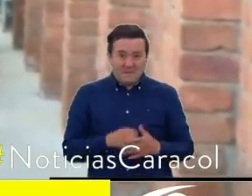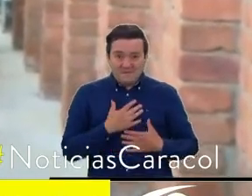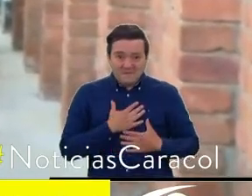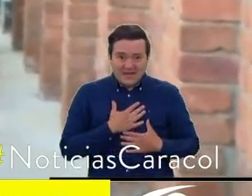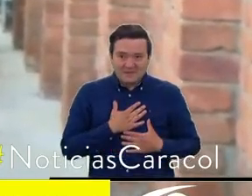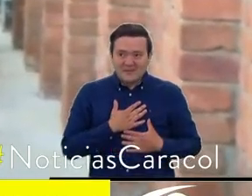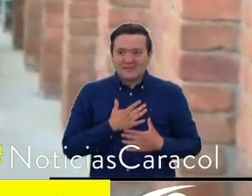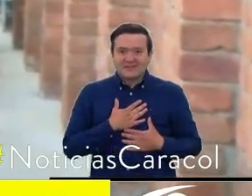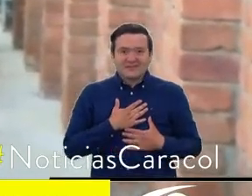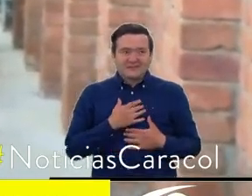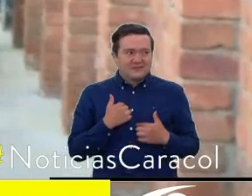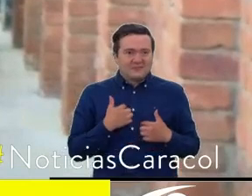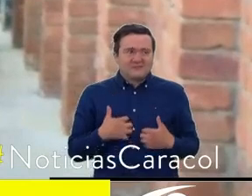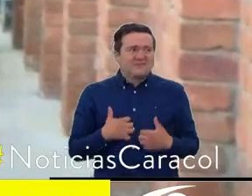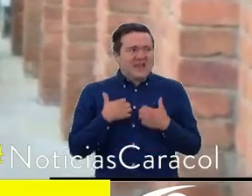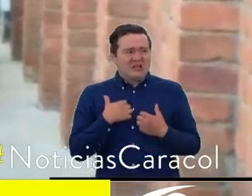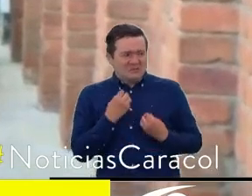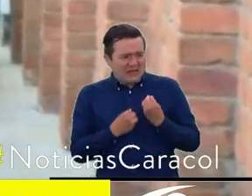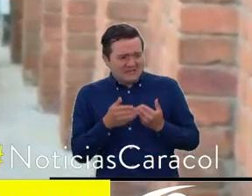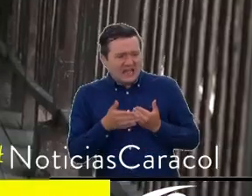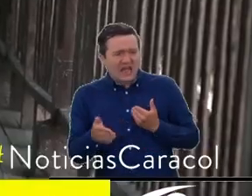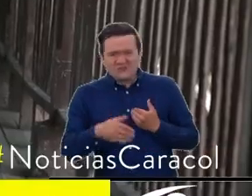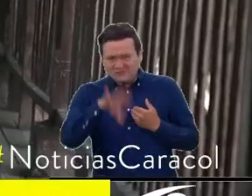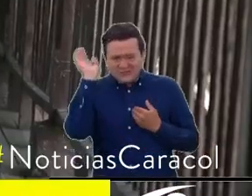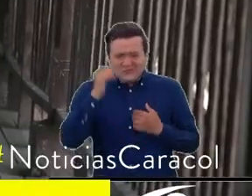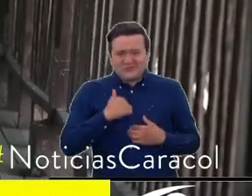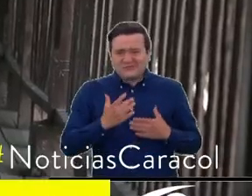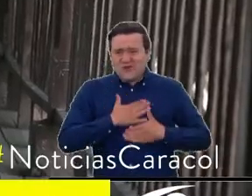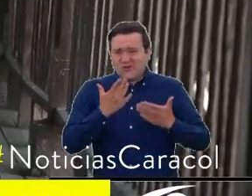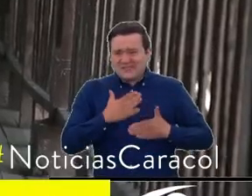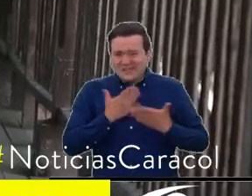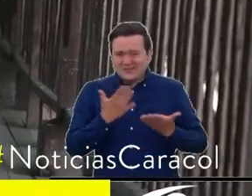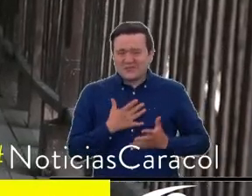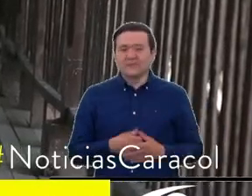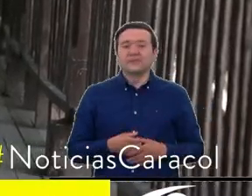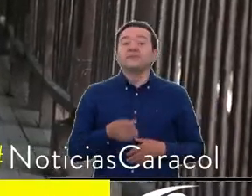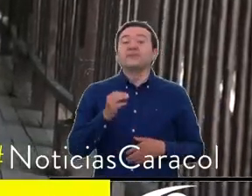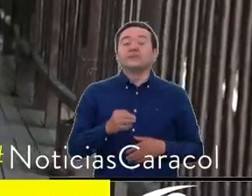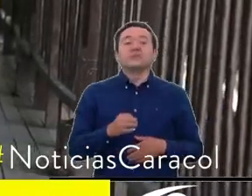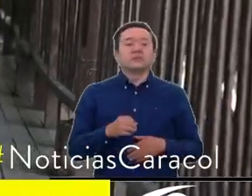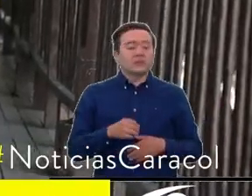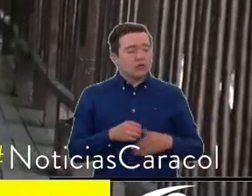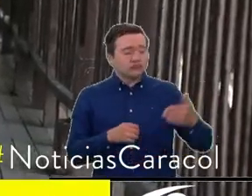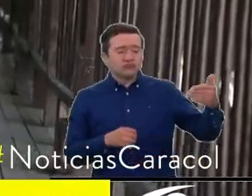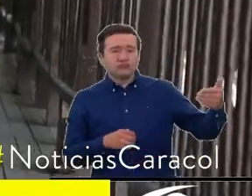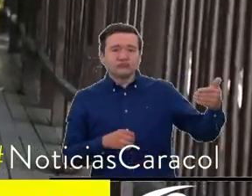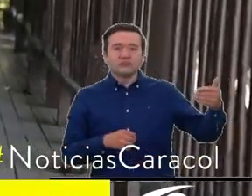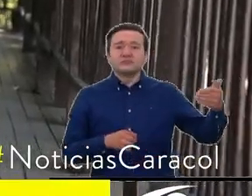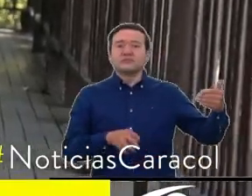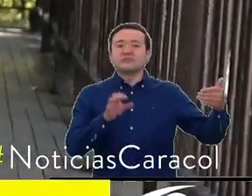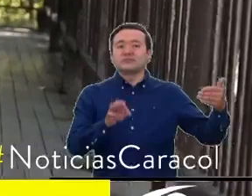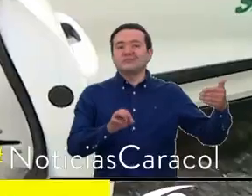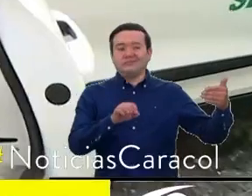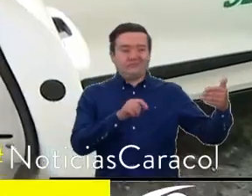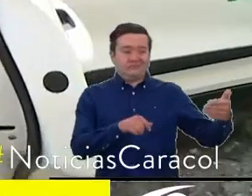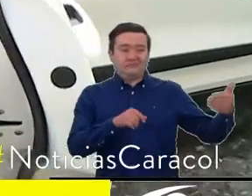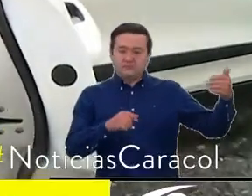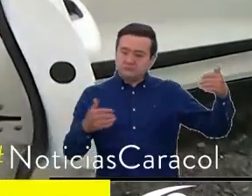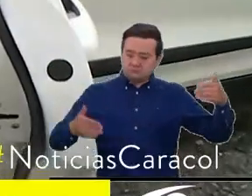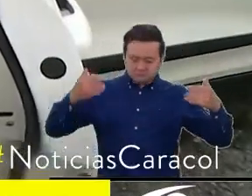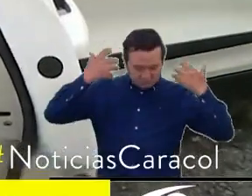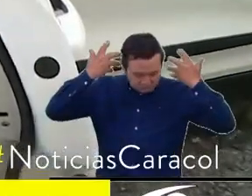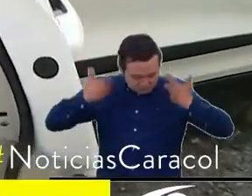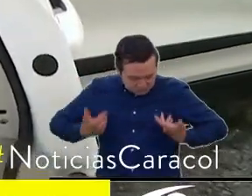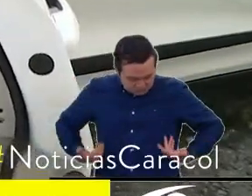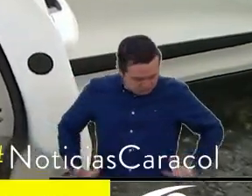Para mí no me da miedo ni nada. Yo estoy muy contento. Los 1,20 metros de estatura de Berta le acomodaron muy bien en el vestido. Se